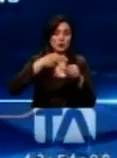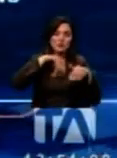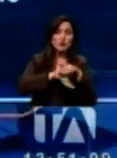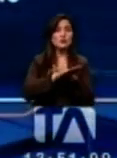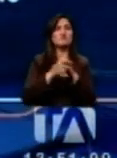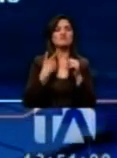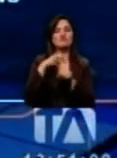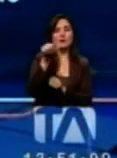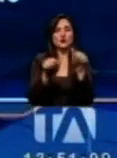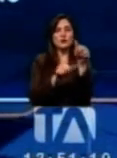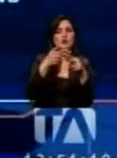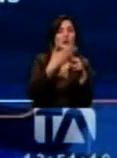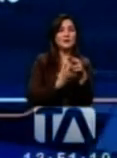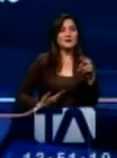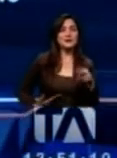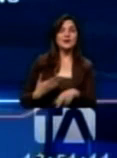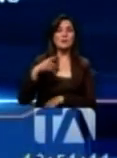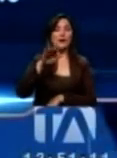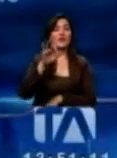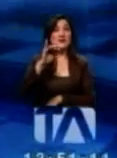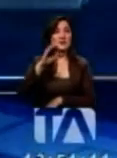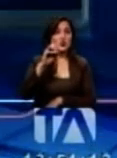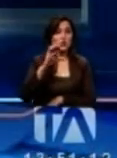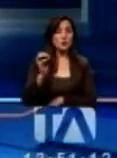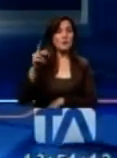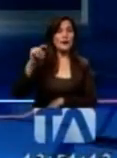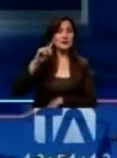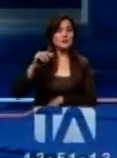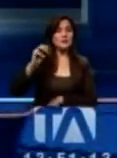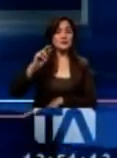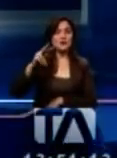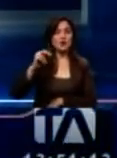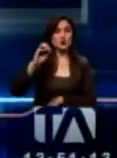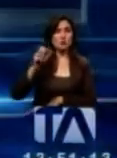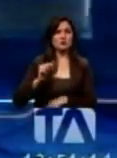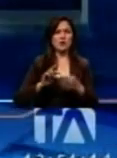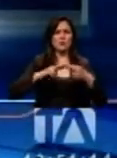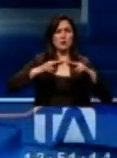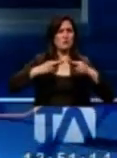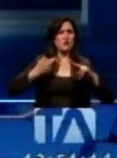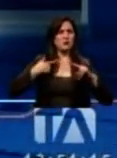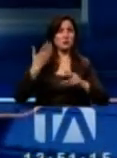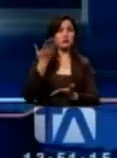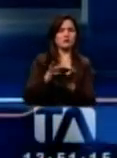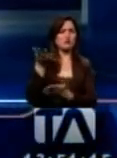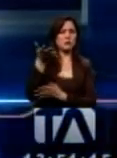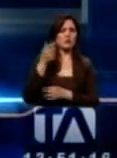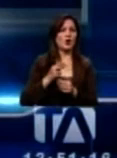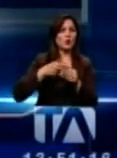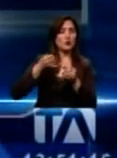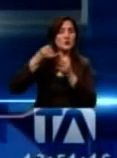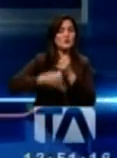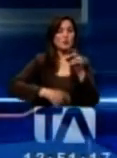Constitucional como asesora del expresidente Patricio Pazmiño. Fue la jueza ponente de las criticadas enmiendas y estaba en la Corte cuando se aprobó la